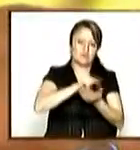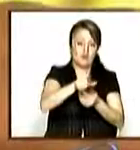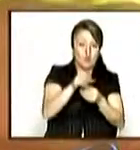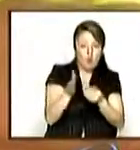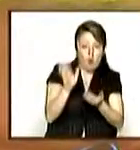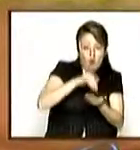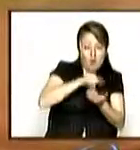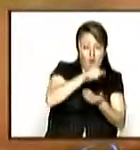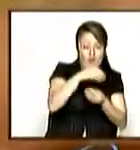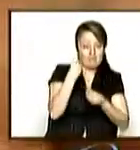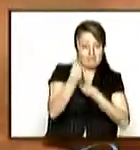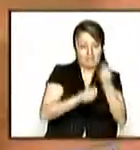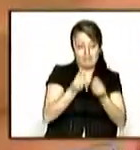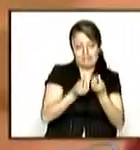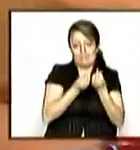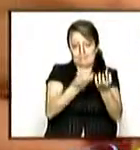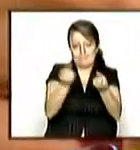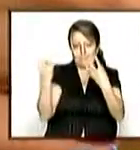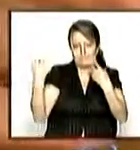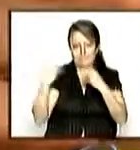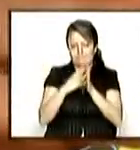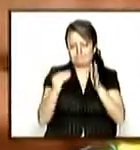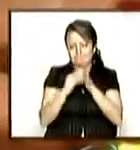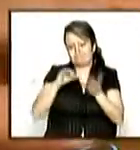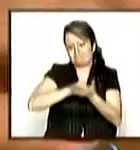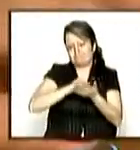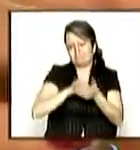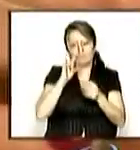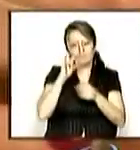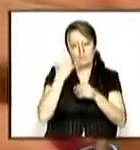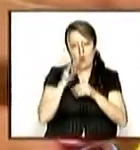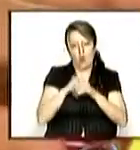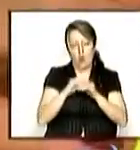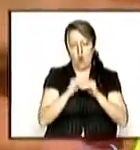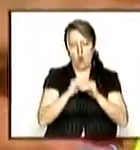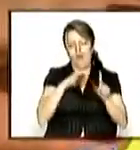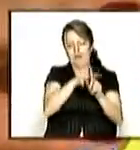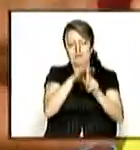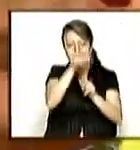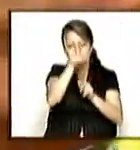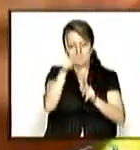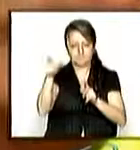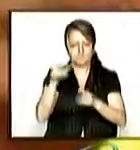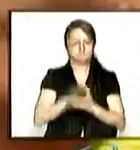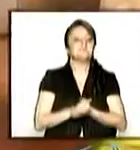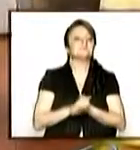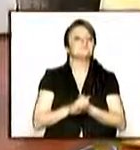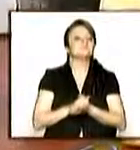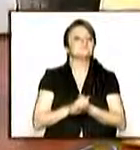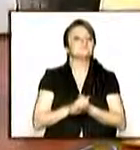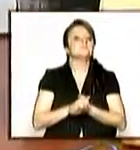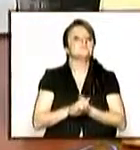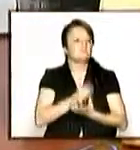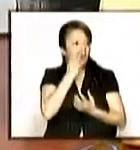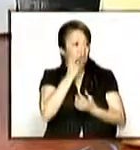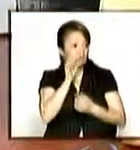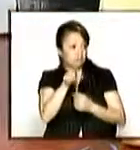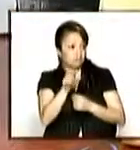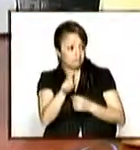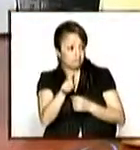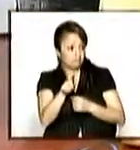vaya a haber a nivel local una manifestación o un efecto secundario indeseable. Entonces, este es el material ideal,